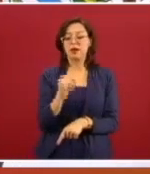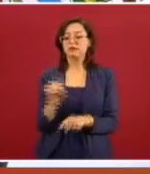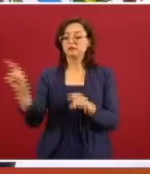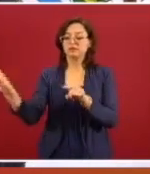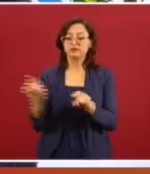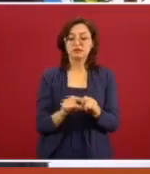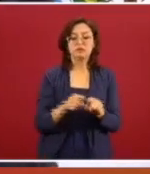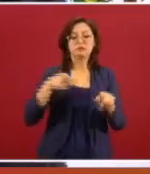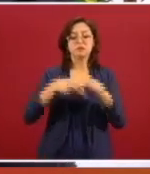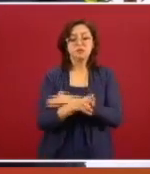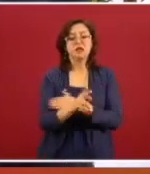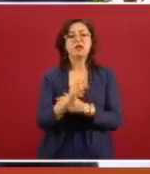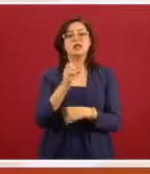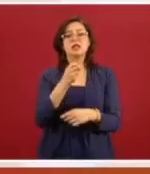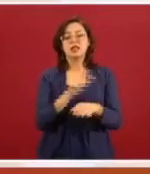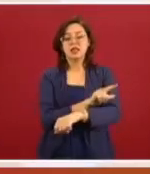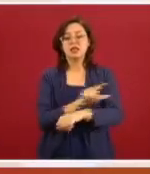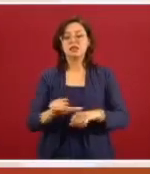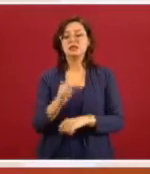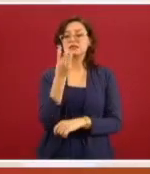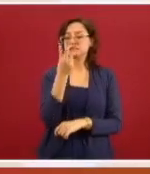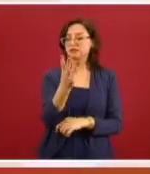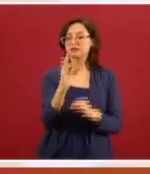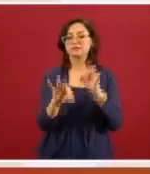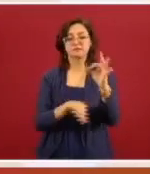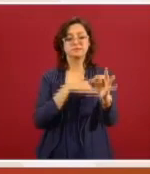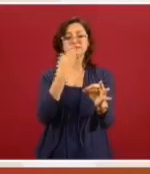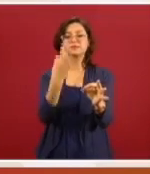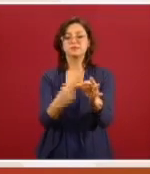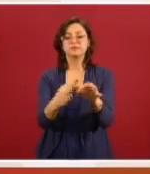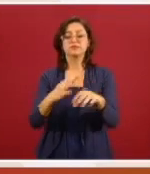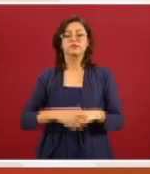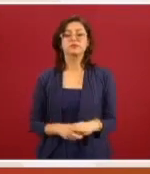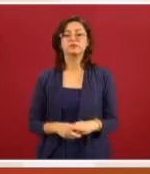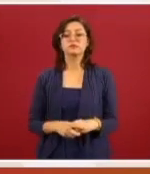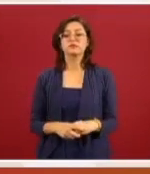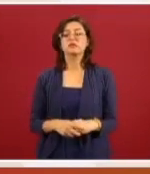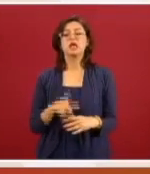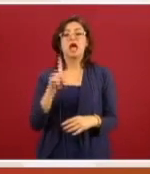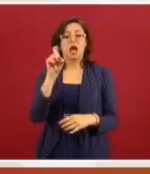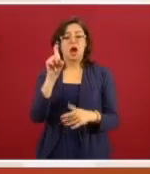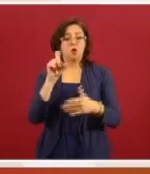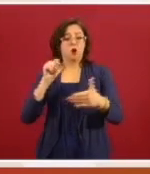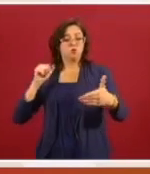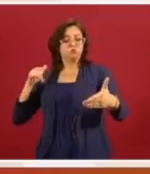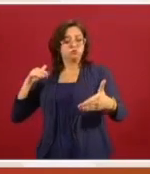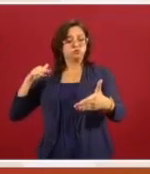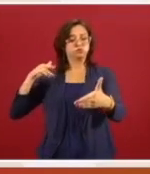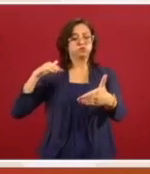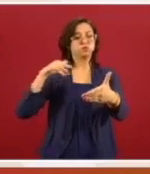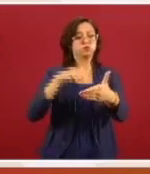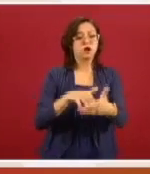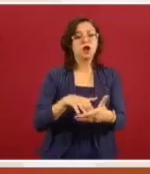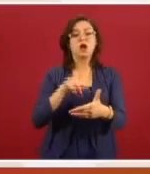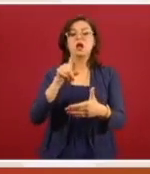ha detenido el programa de construcción de presas y canales de